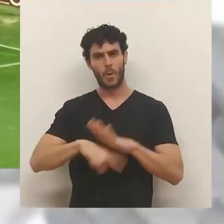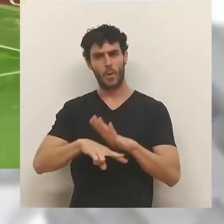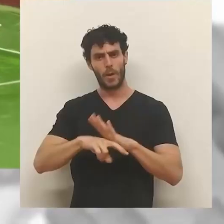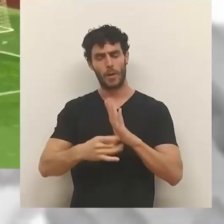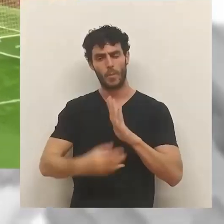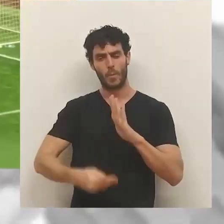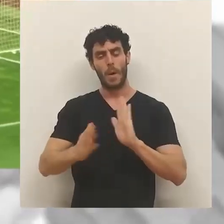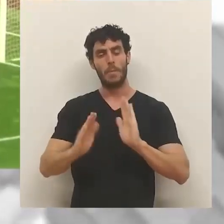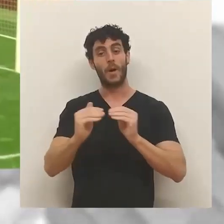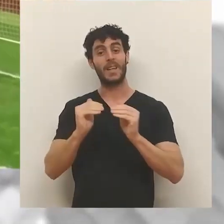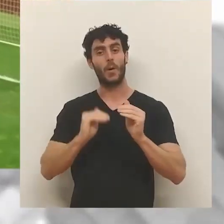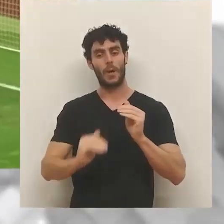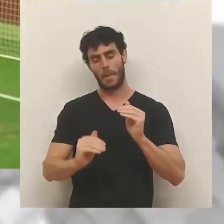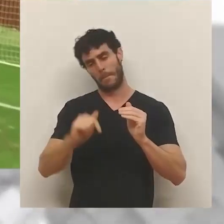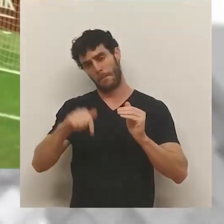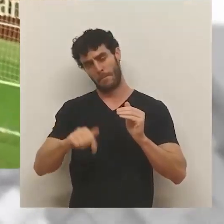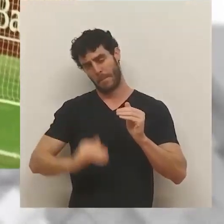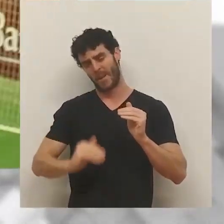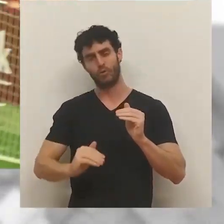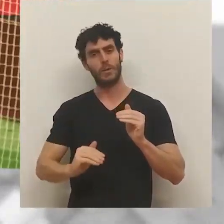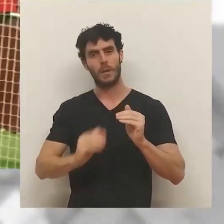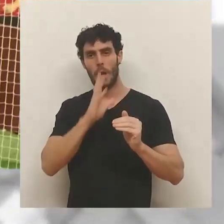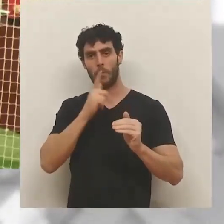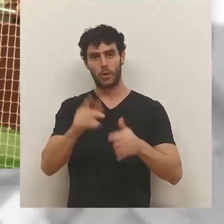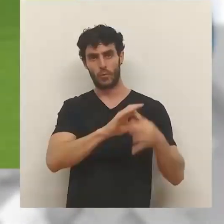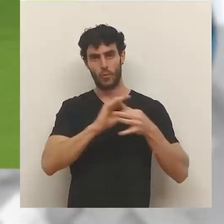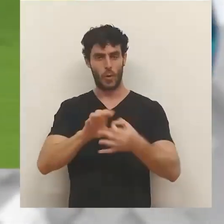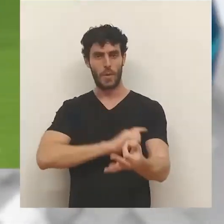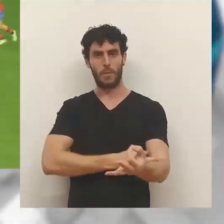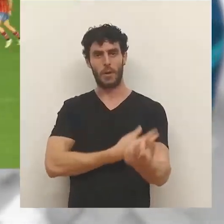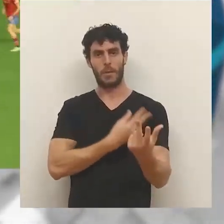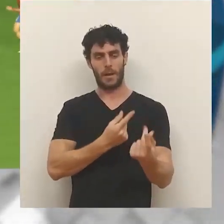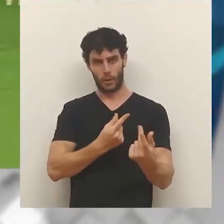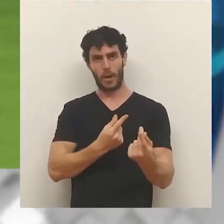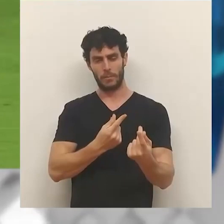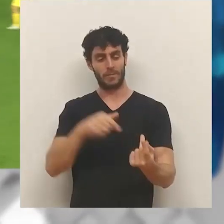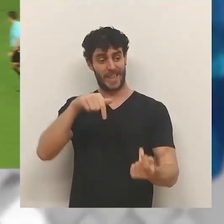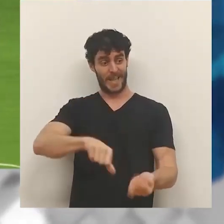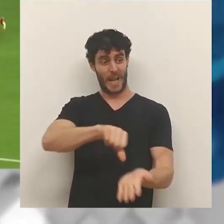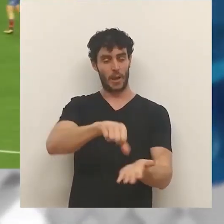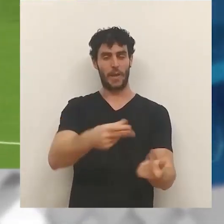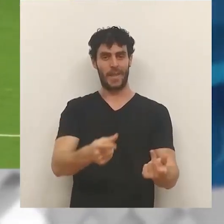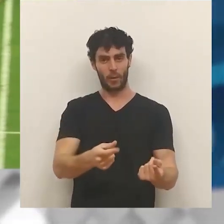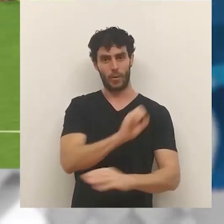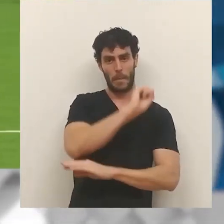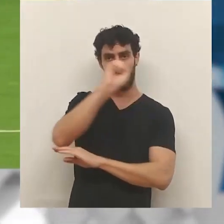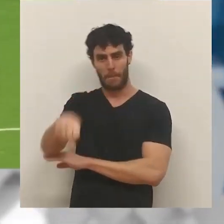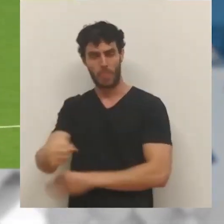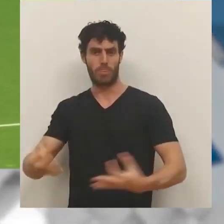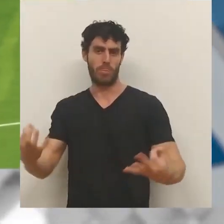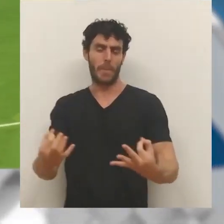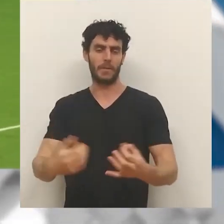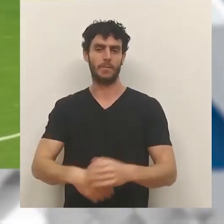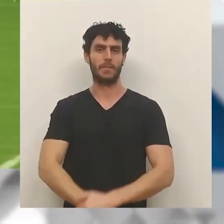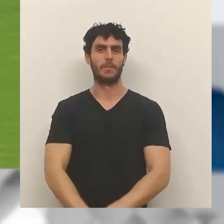campeón un conjunto que tiene buenos jugadores pero de una categoría inferior y por tanto los riojanos deben demostrar sobre el terreno de juego de las gaunas